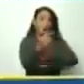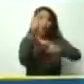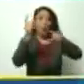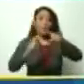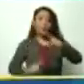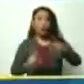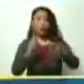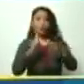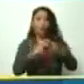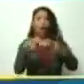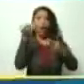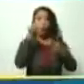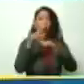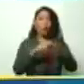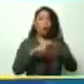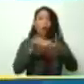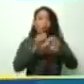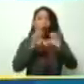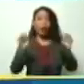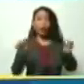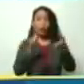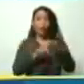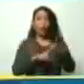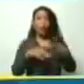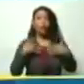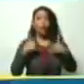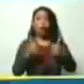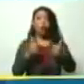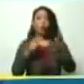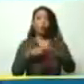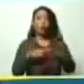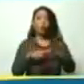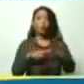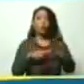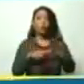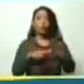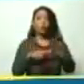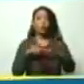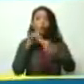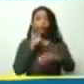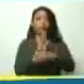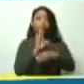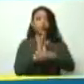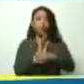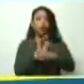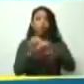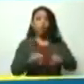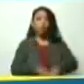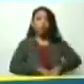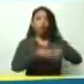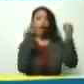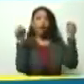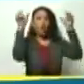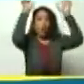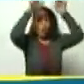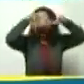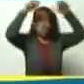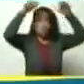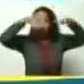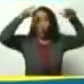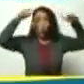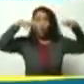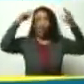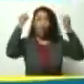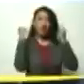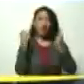en agua en educación en salud y en mitigar los daños de las lluvias torrenciales